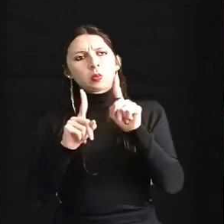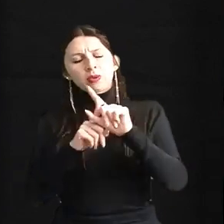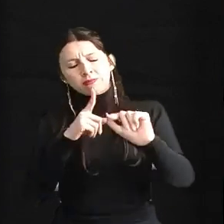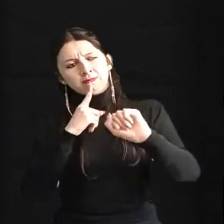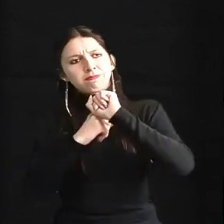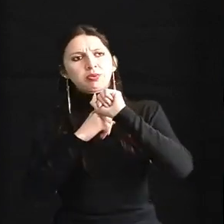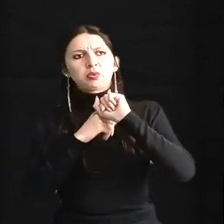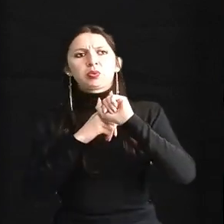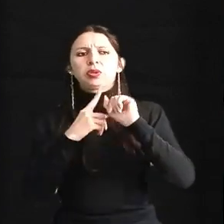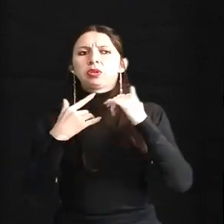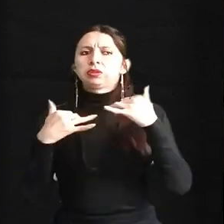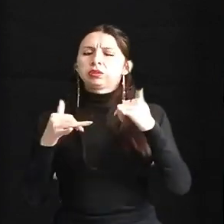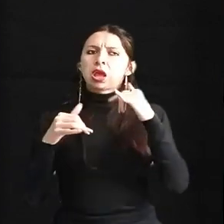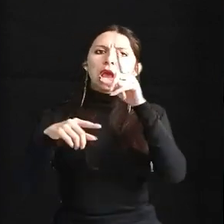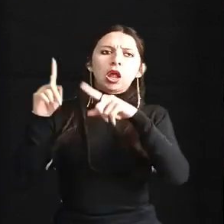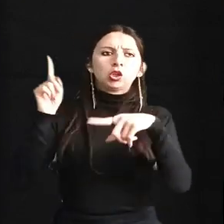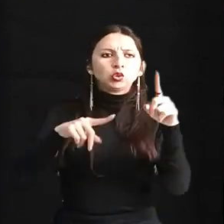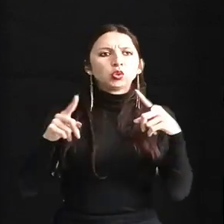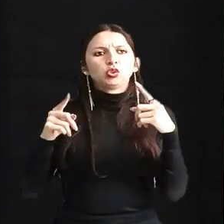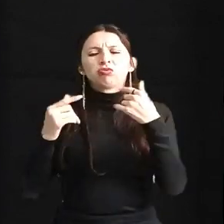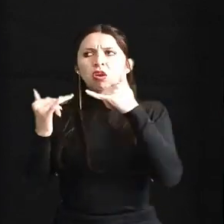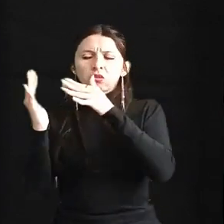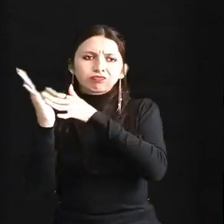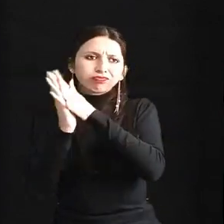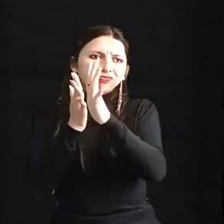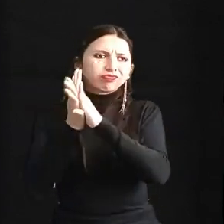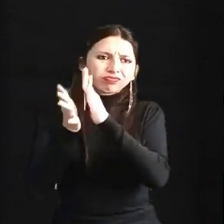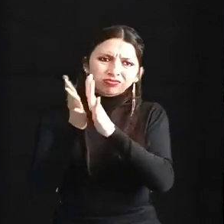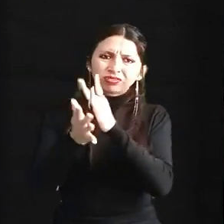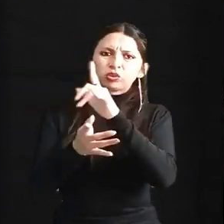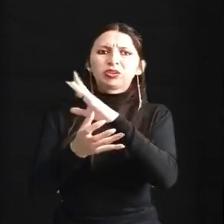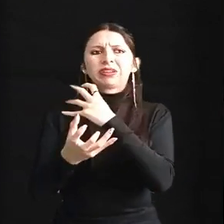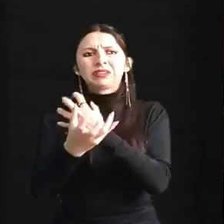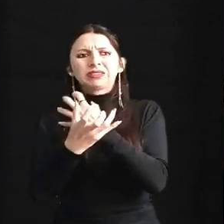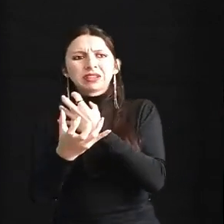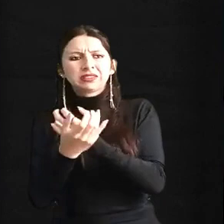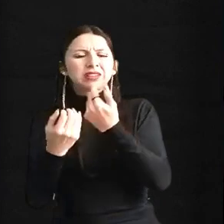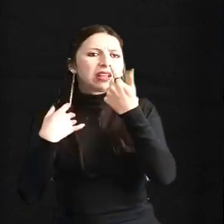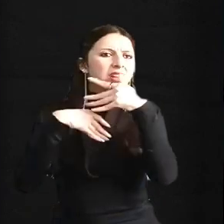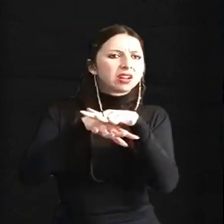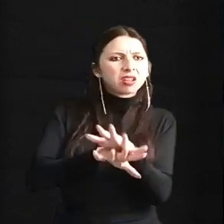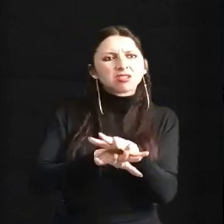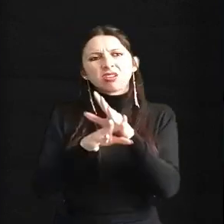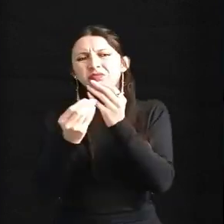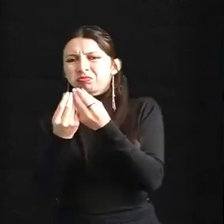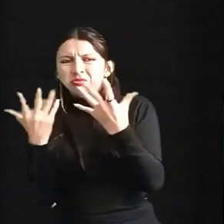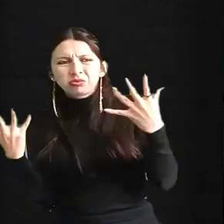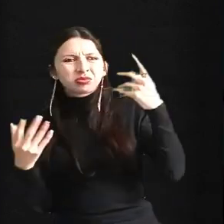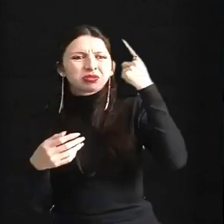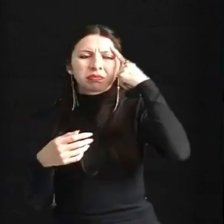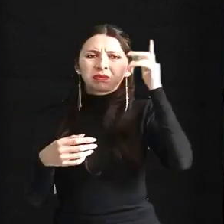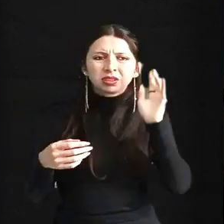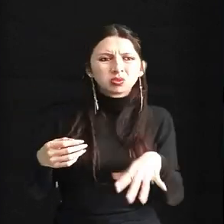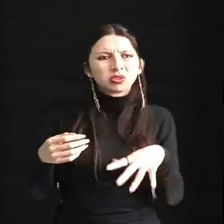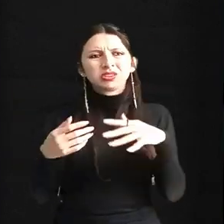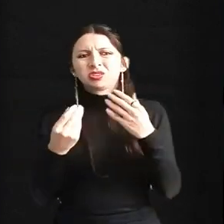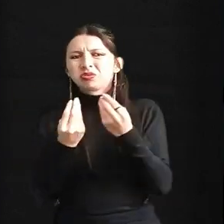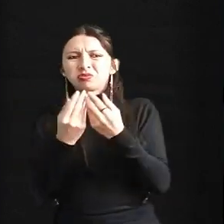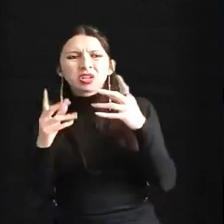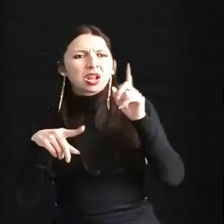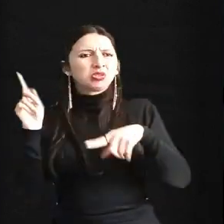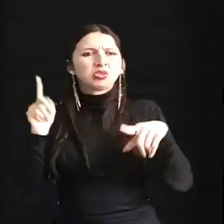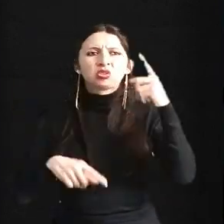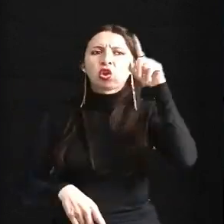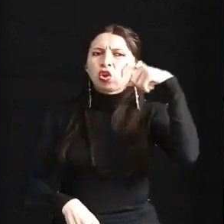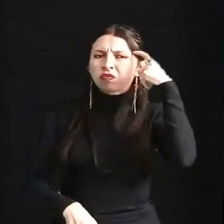información información de fuentes confiables información de redes se hablaba se especulaba mucho de que